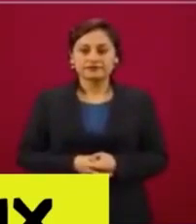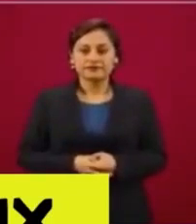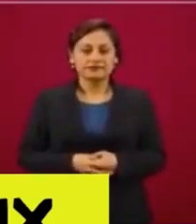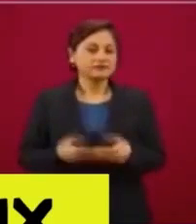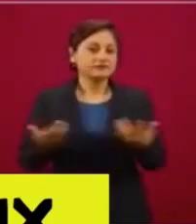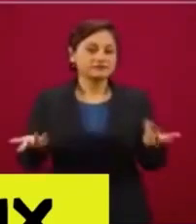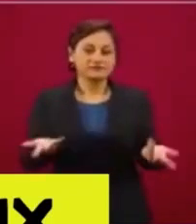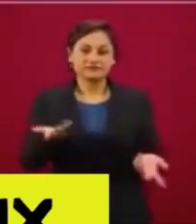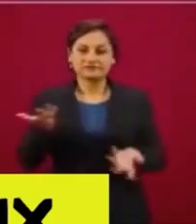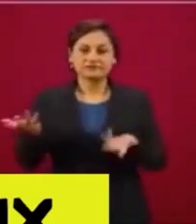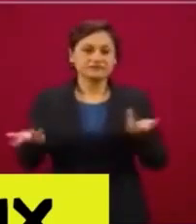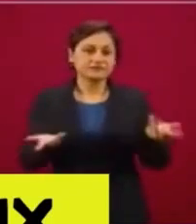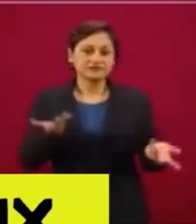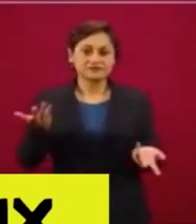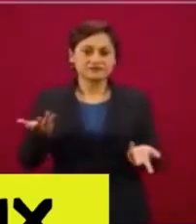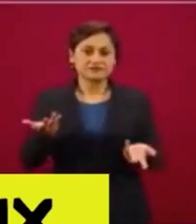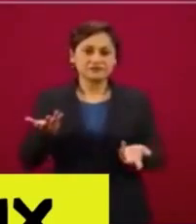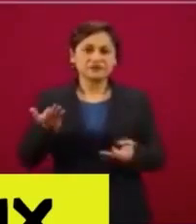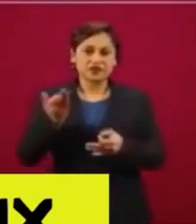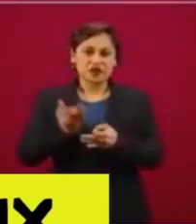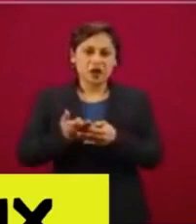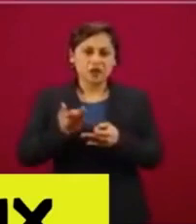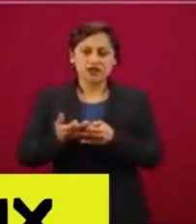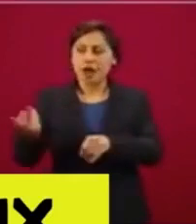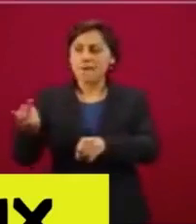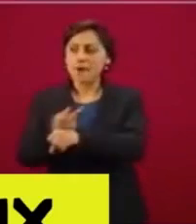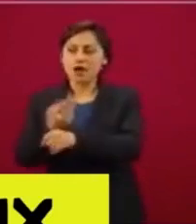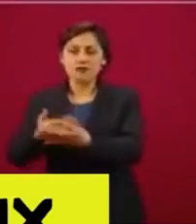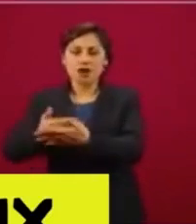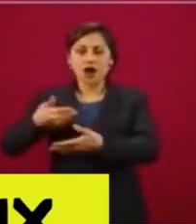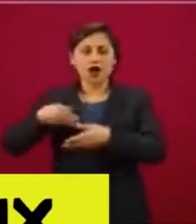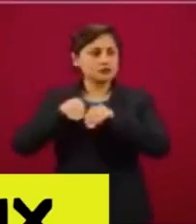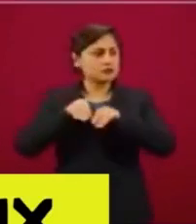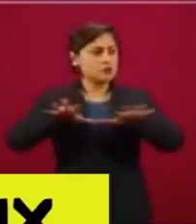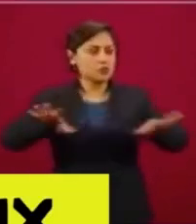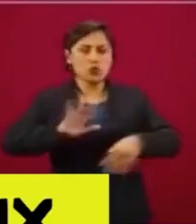Ya ahora las cosas se saben antes de que sucedan.